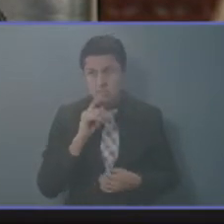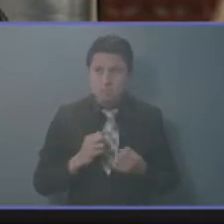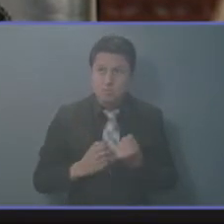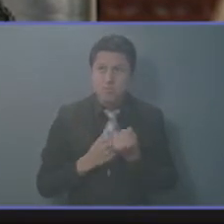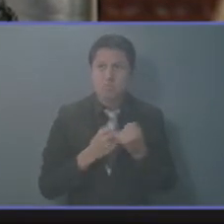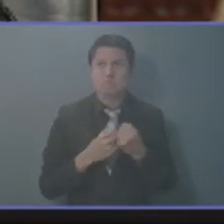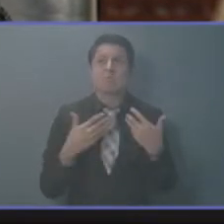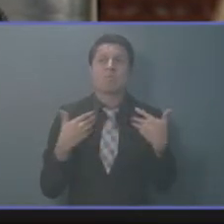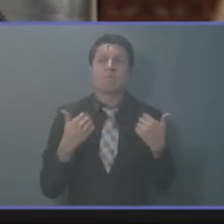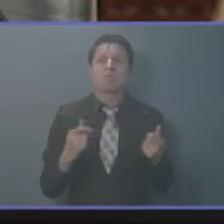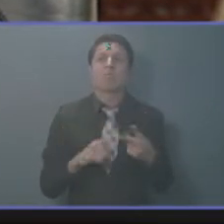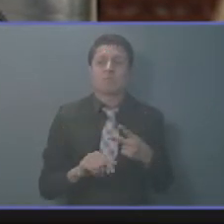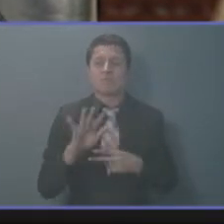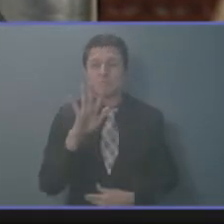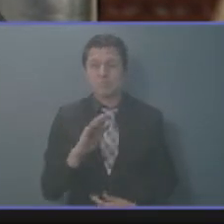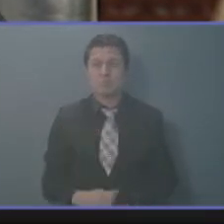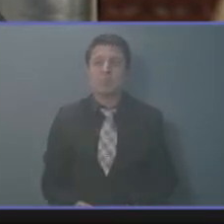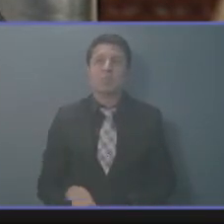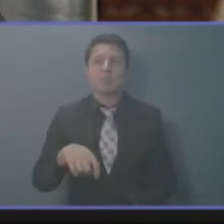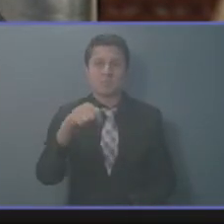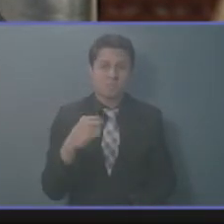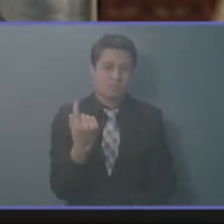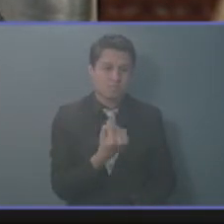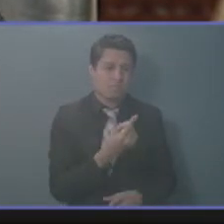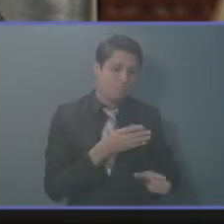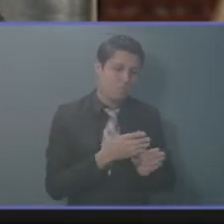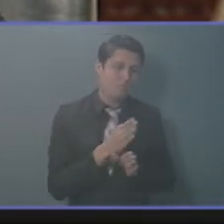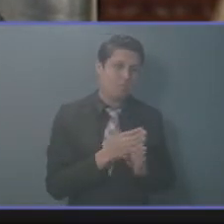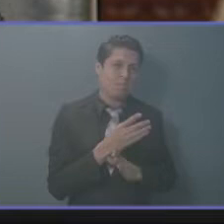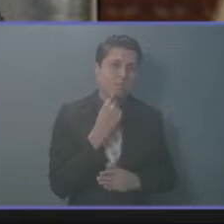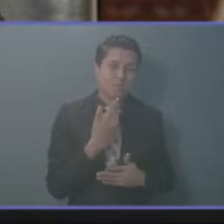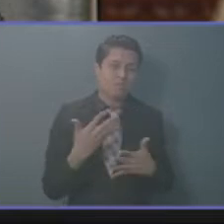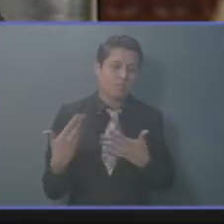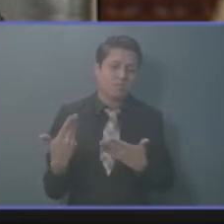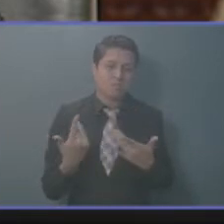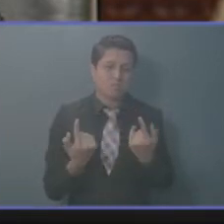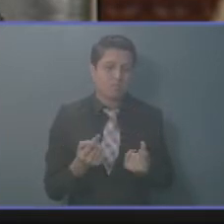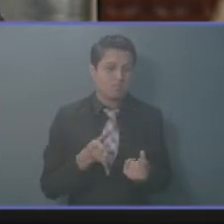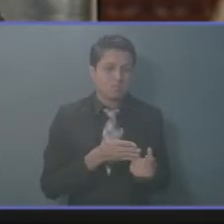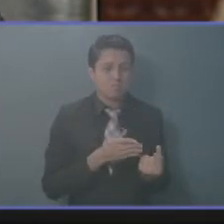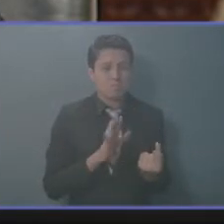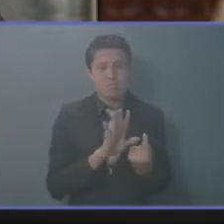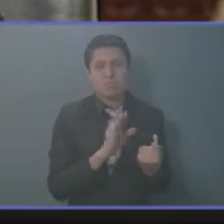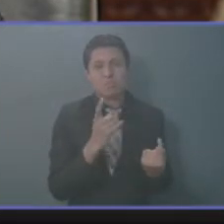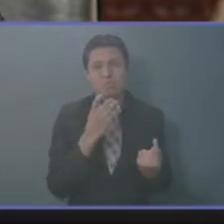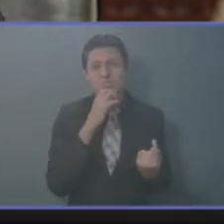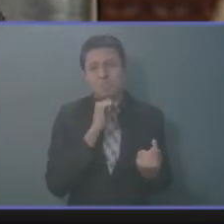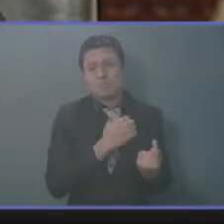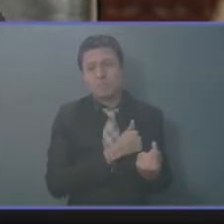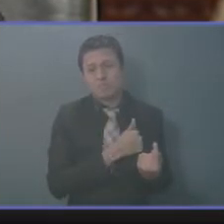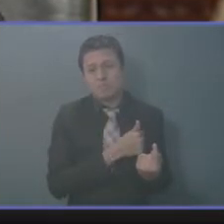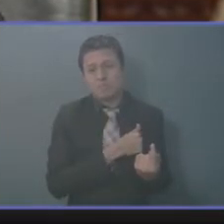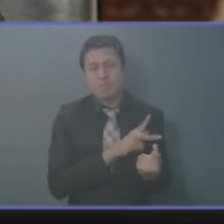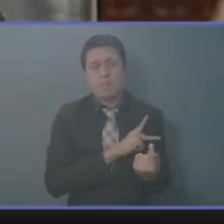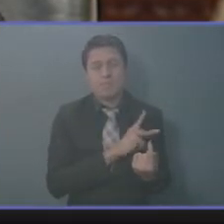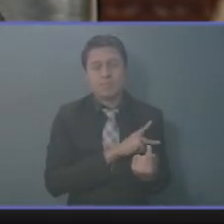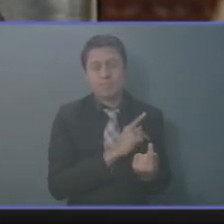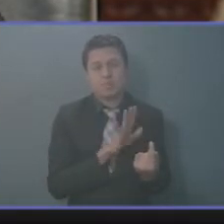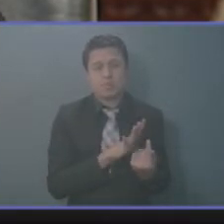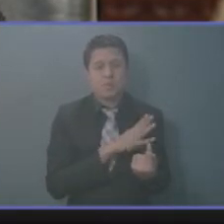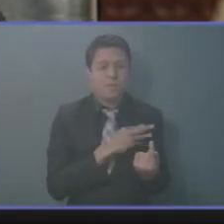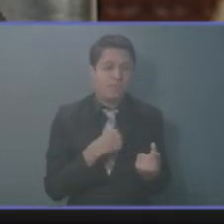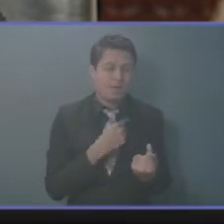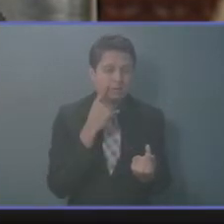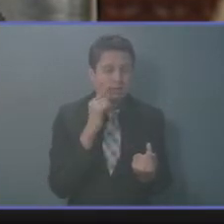salud. Quinto, que son estos profesionales quienes han dejado a un lado a su seguridad personal, la de sus propias